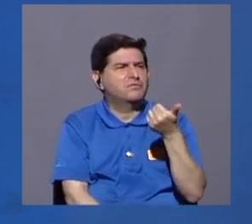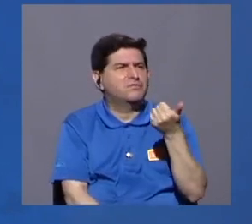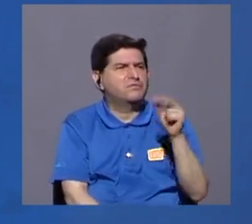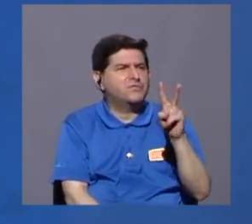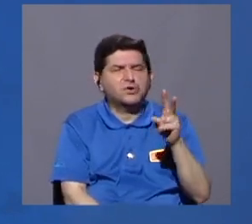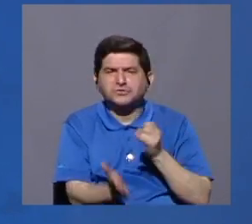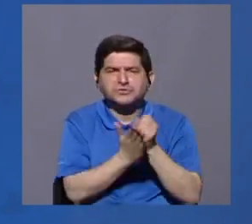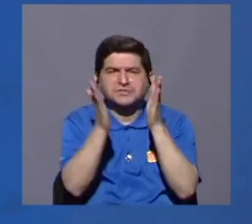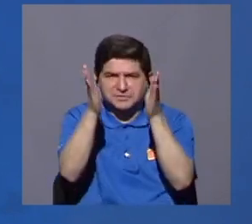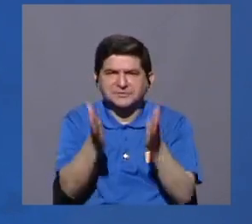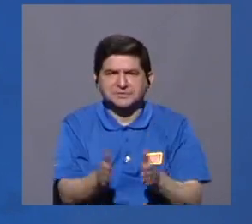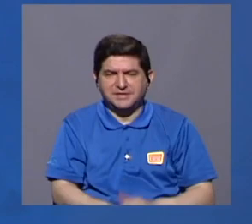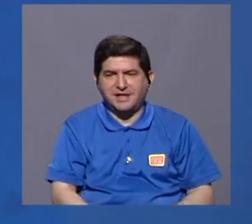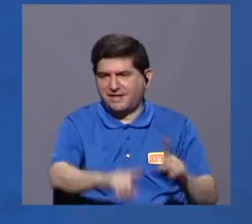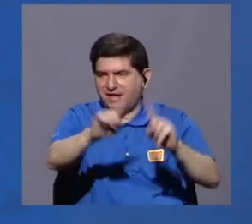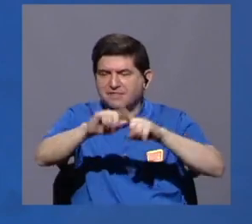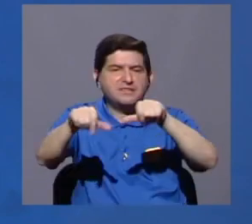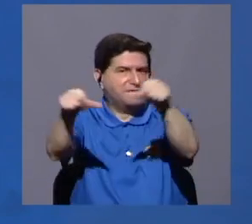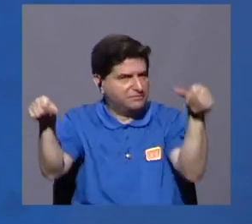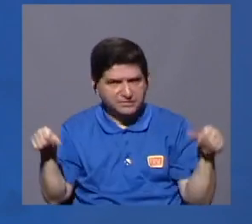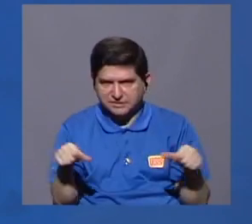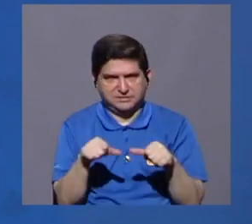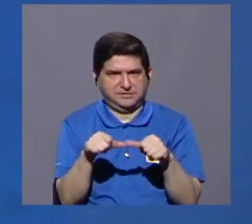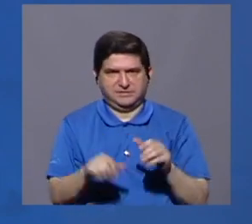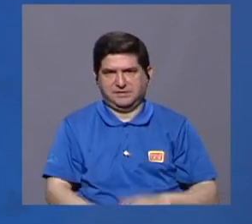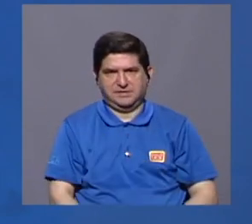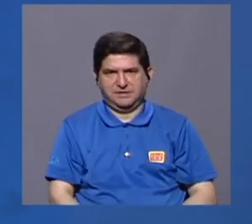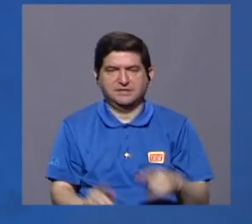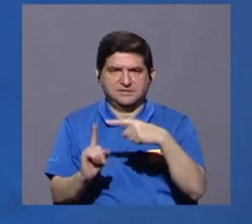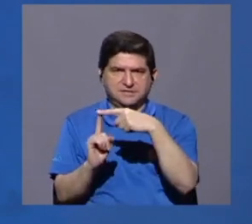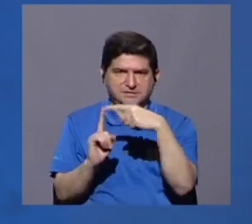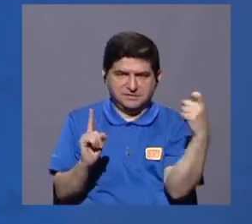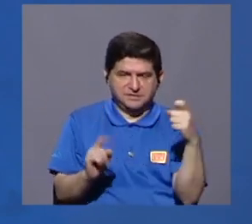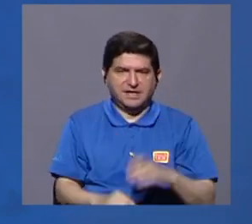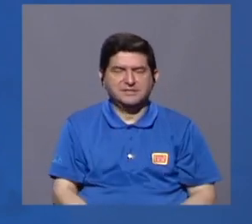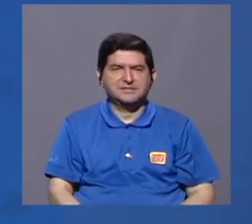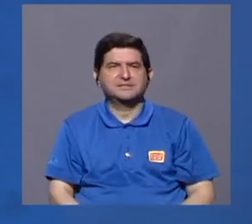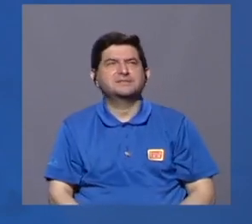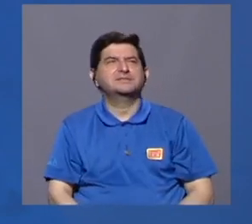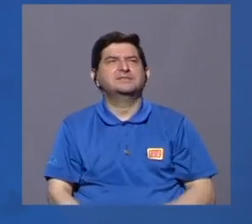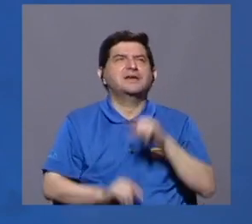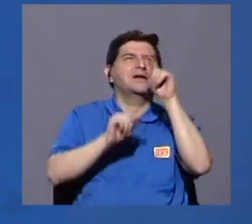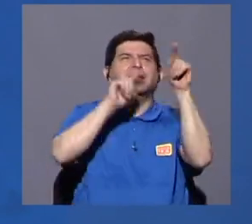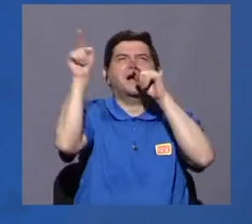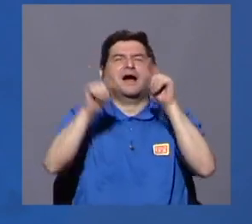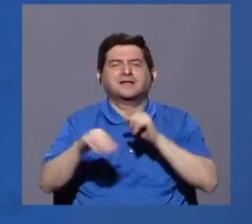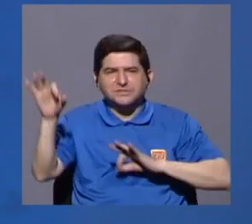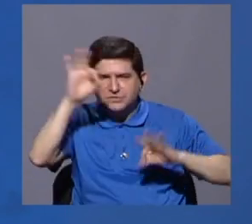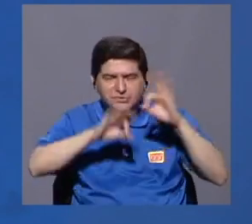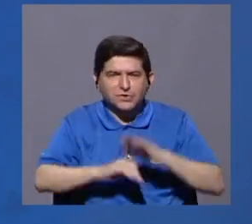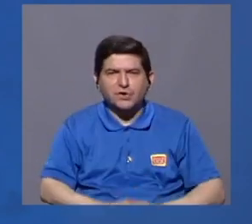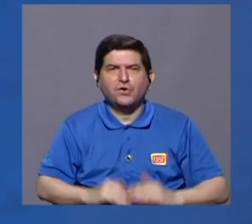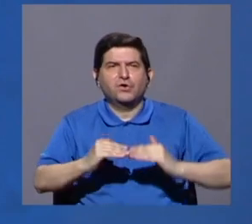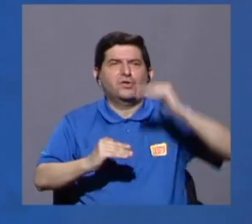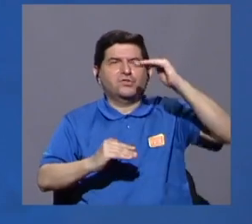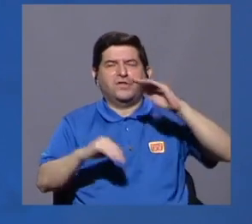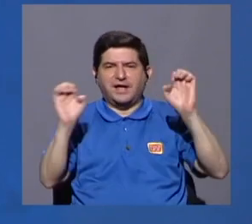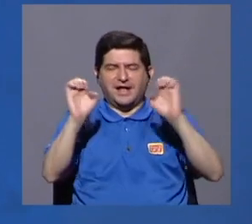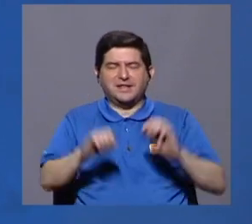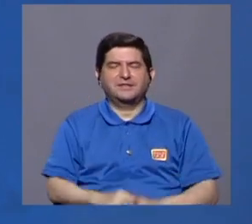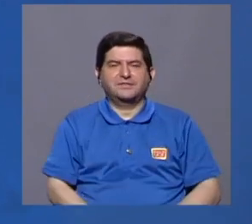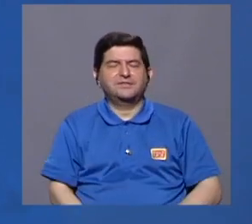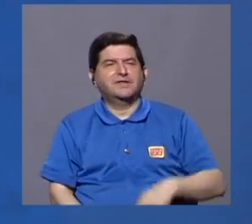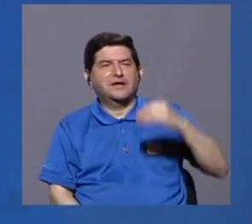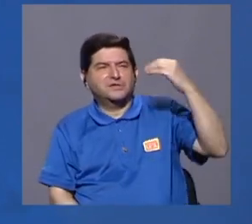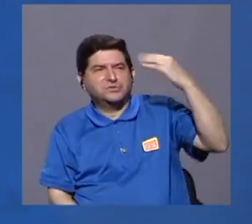más de investigadores en diversos campus desde la astrofísica altas energías astrofísica solar y